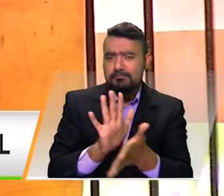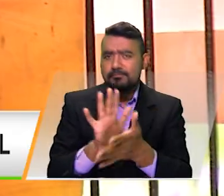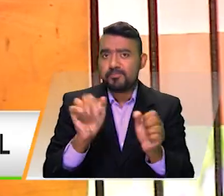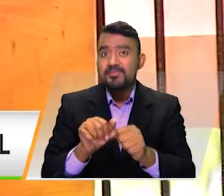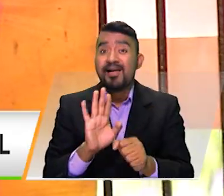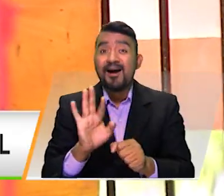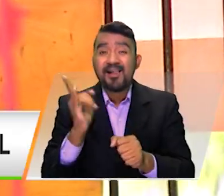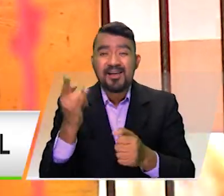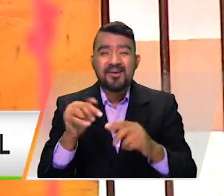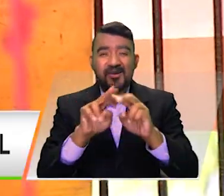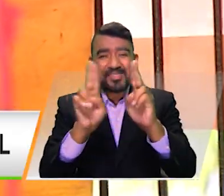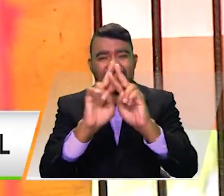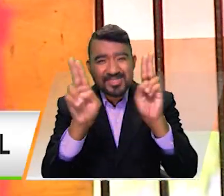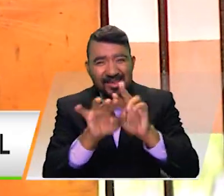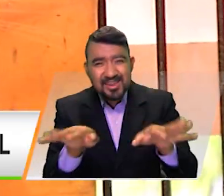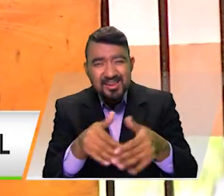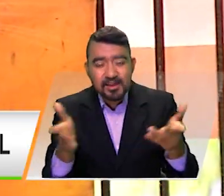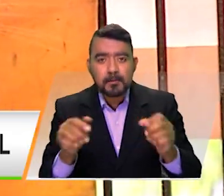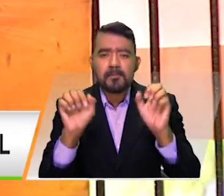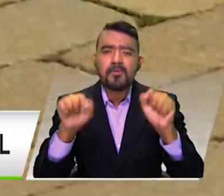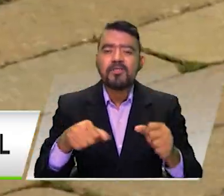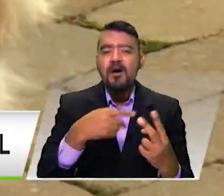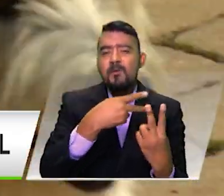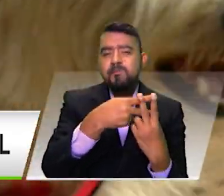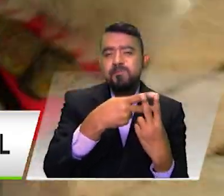su animal de compañía, use el hashtag